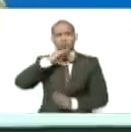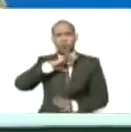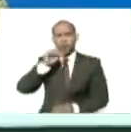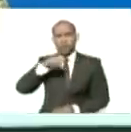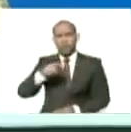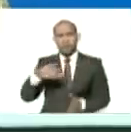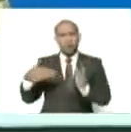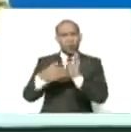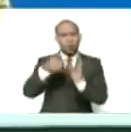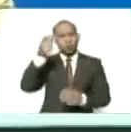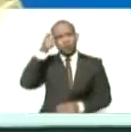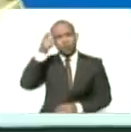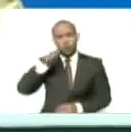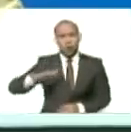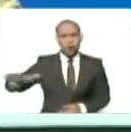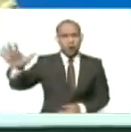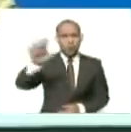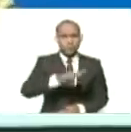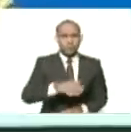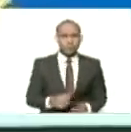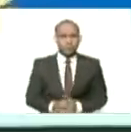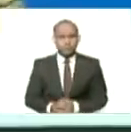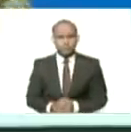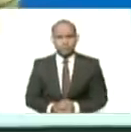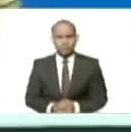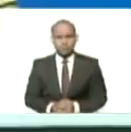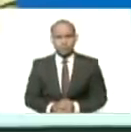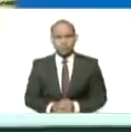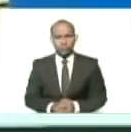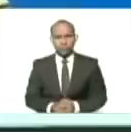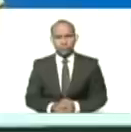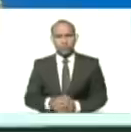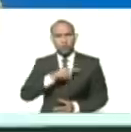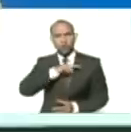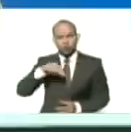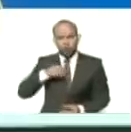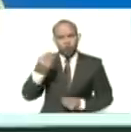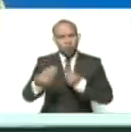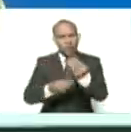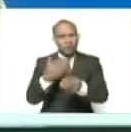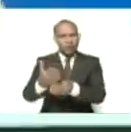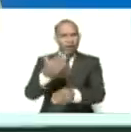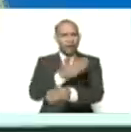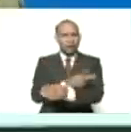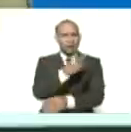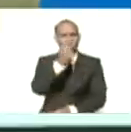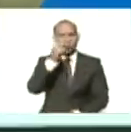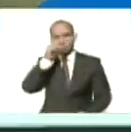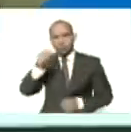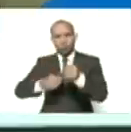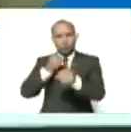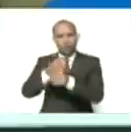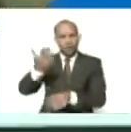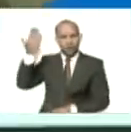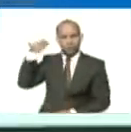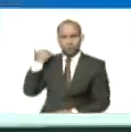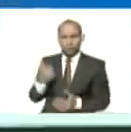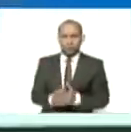pueblo hecho ejército. Lo logramos hace 200 años. Y el mayor